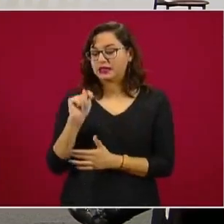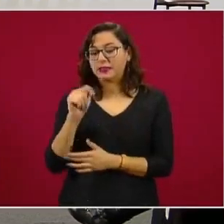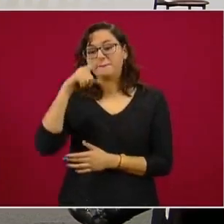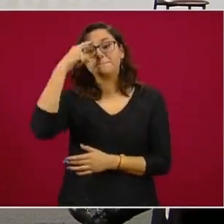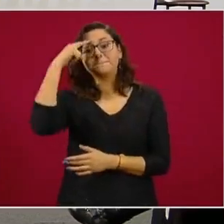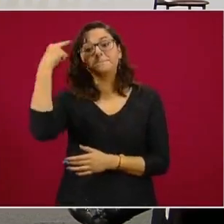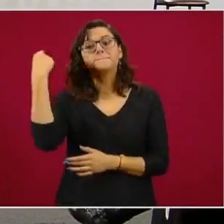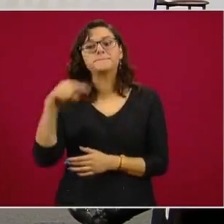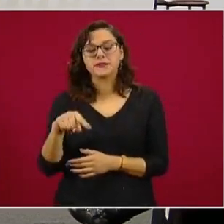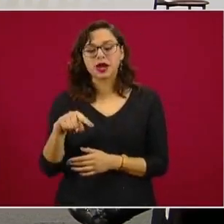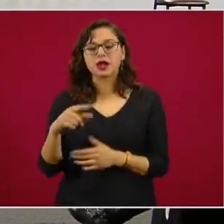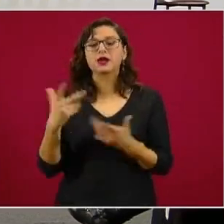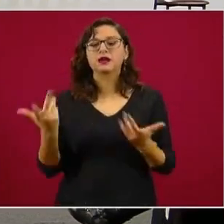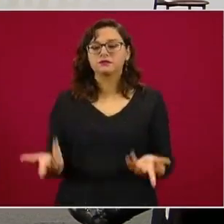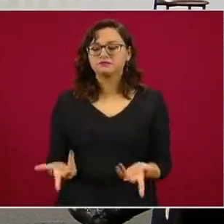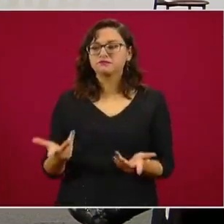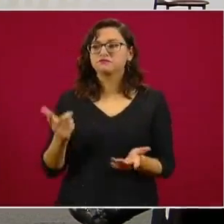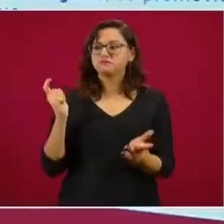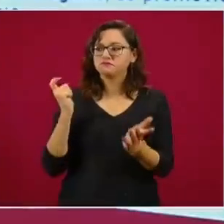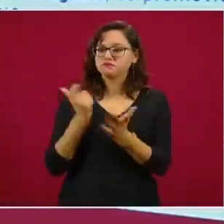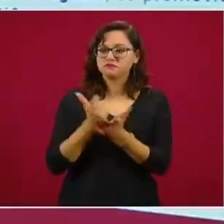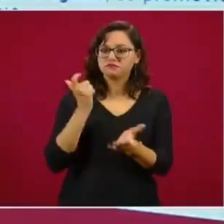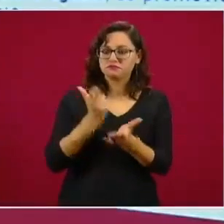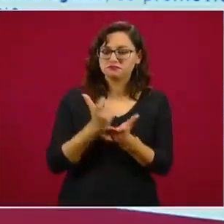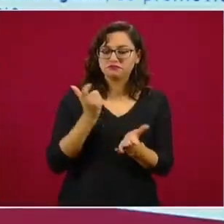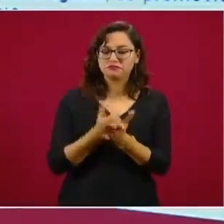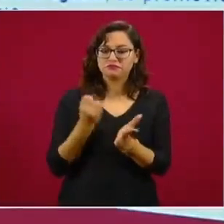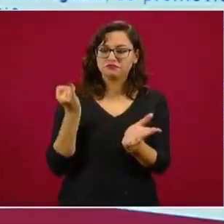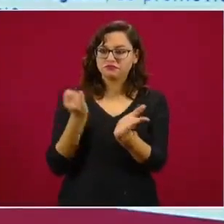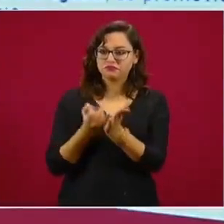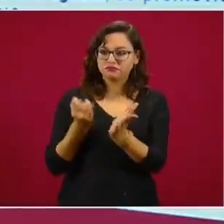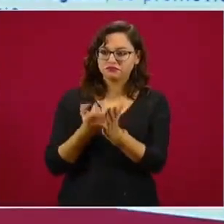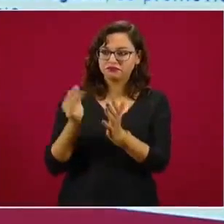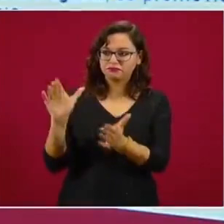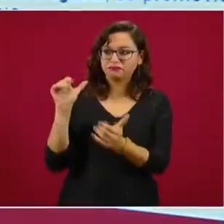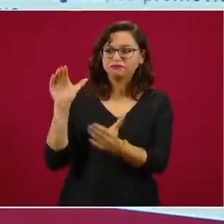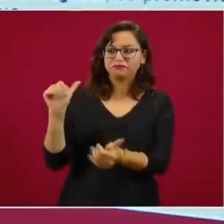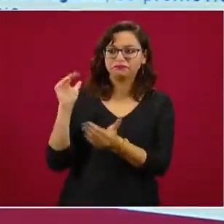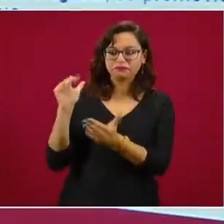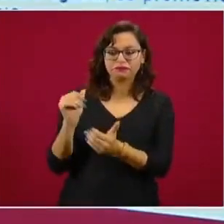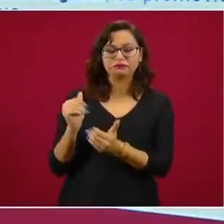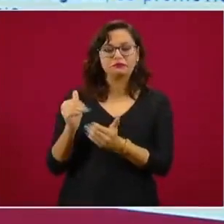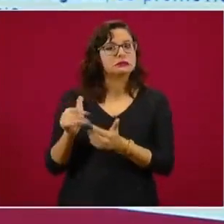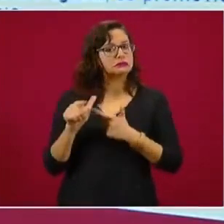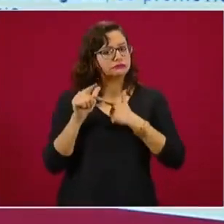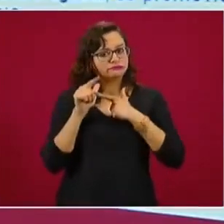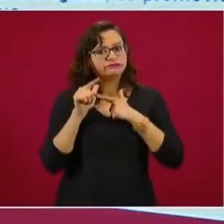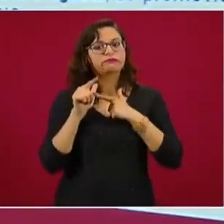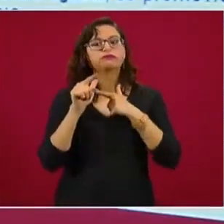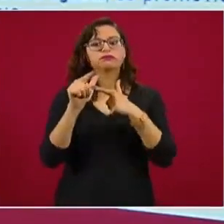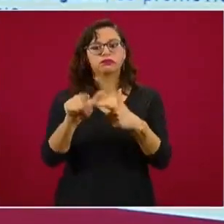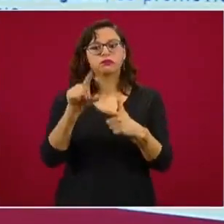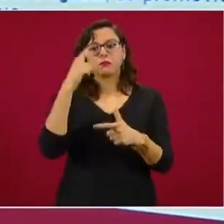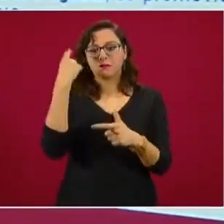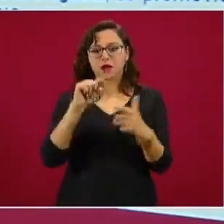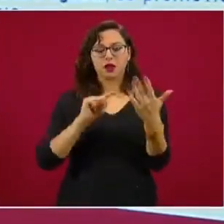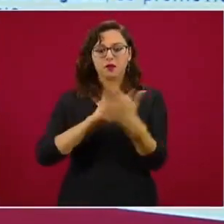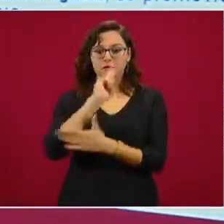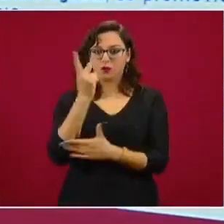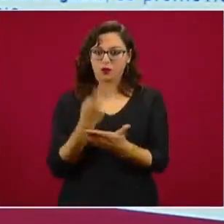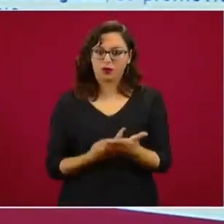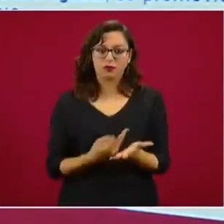ingresos debido a la disminución de la actividad económica y poder mantener la recaudación para darle suficiencia a los programas